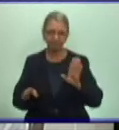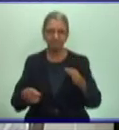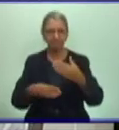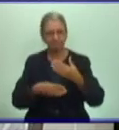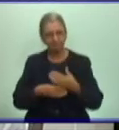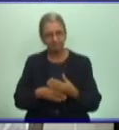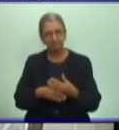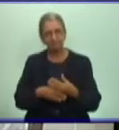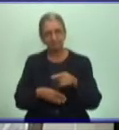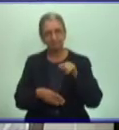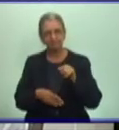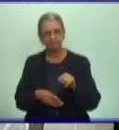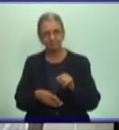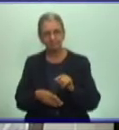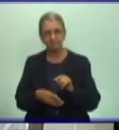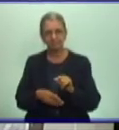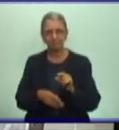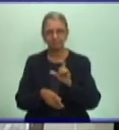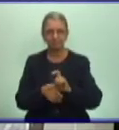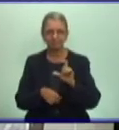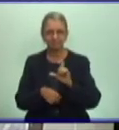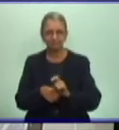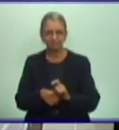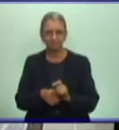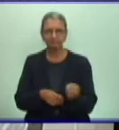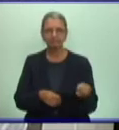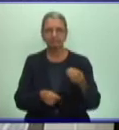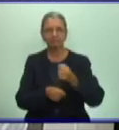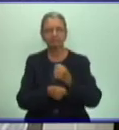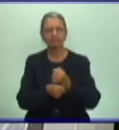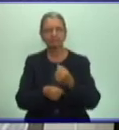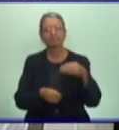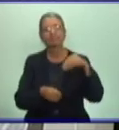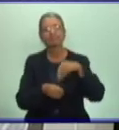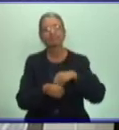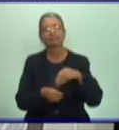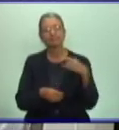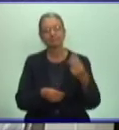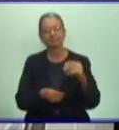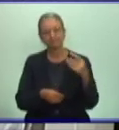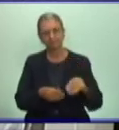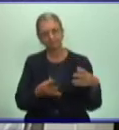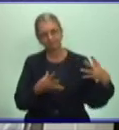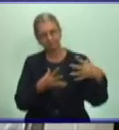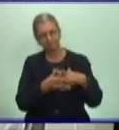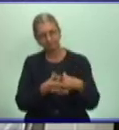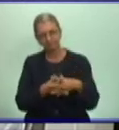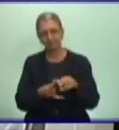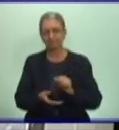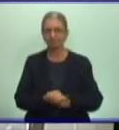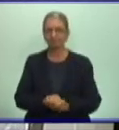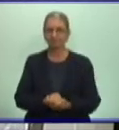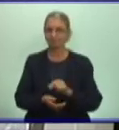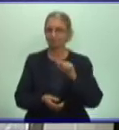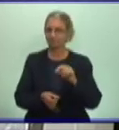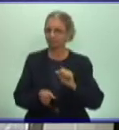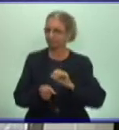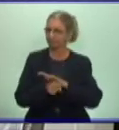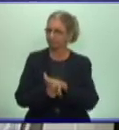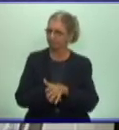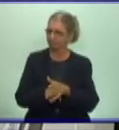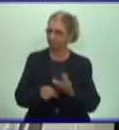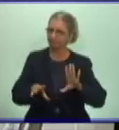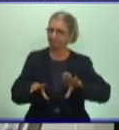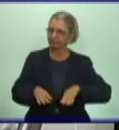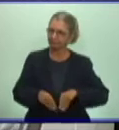establecido para el curso, que era con un trabajo práctico integrador, pero a raíz de la situación de esta epidemia se hizo una adaptación